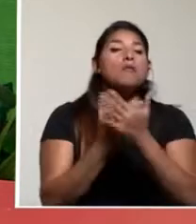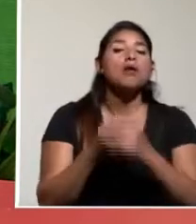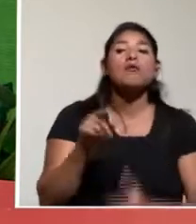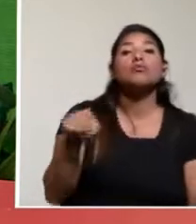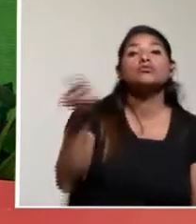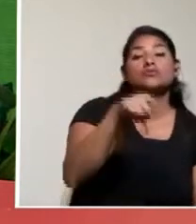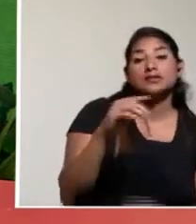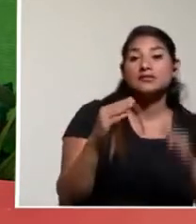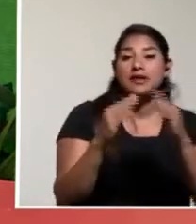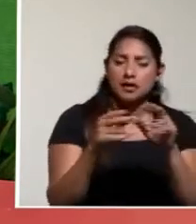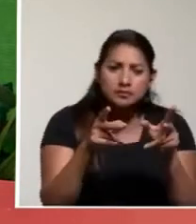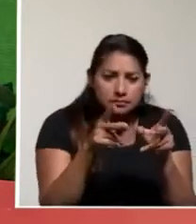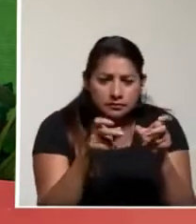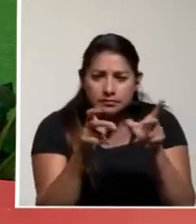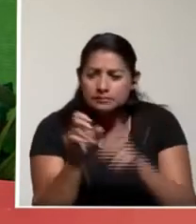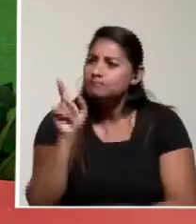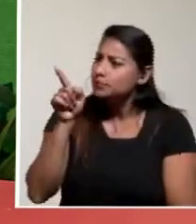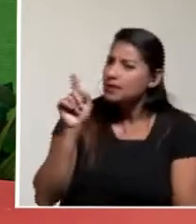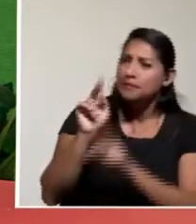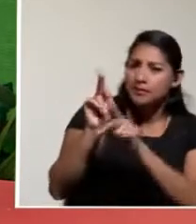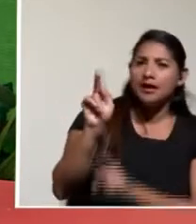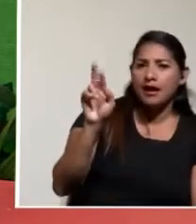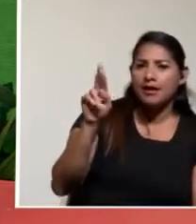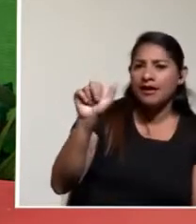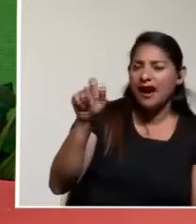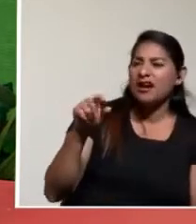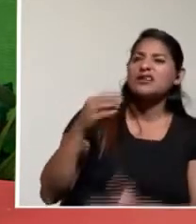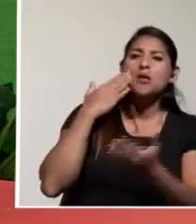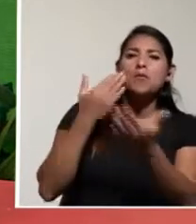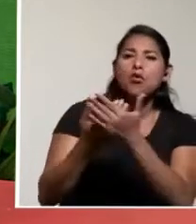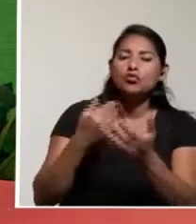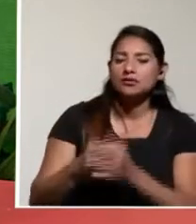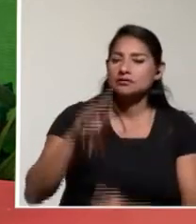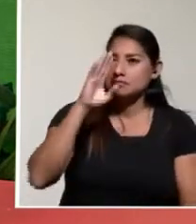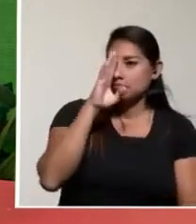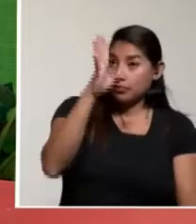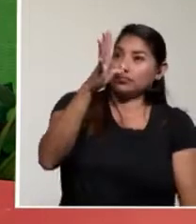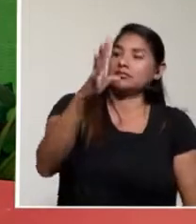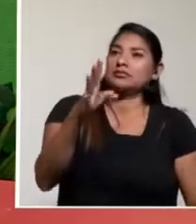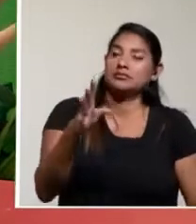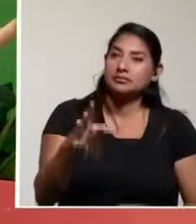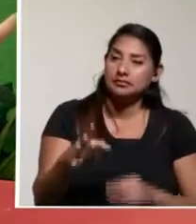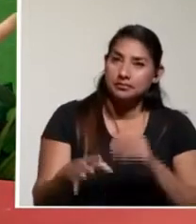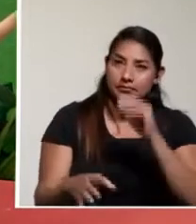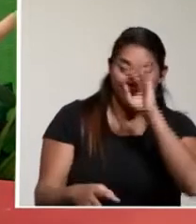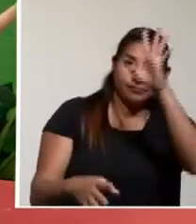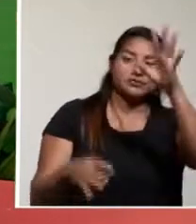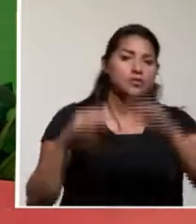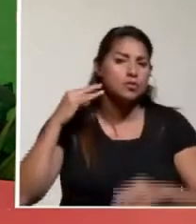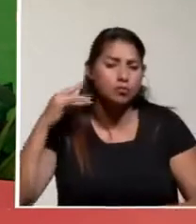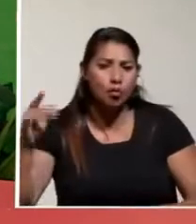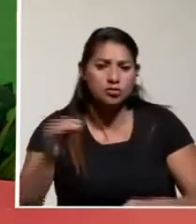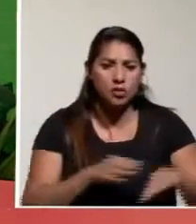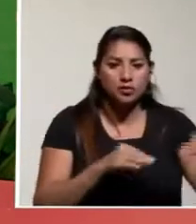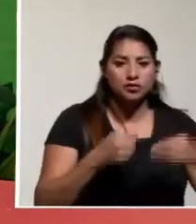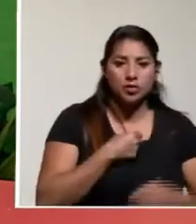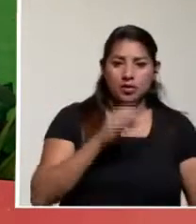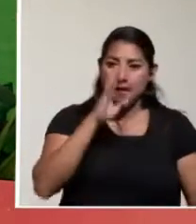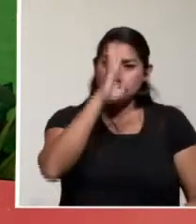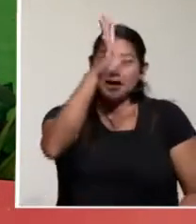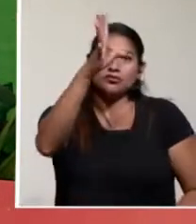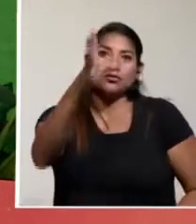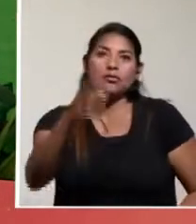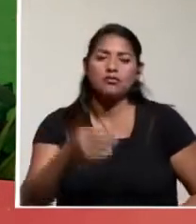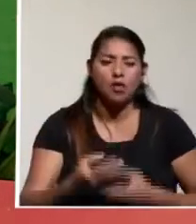ustedes que están en casa y a niña Carla, que se llama la prueba de la improvisación. O sea, que al escuchar la música, ¿qué harían